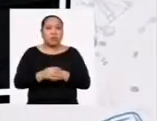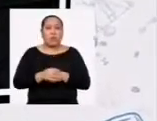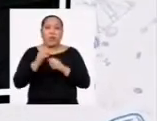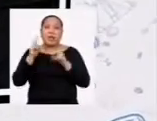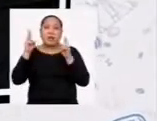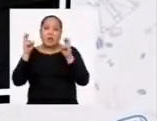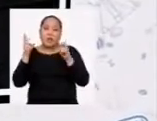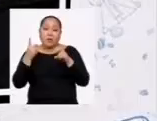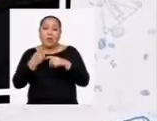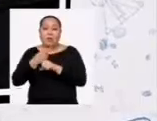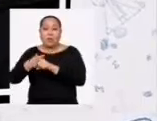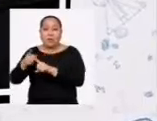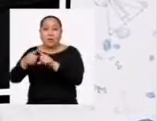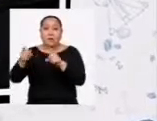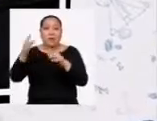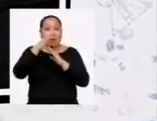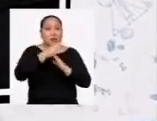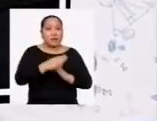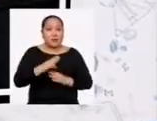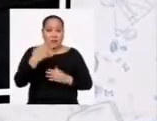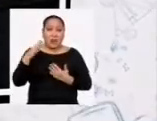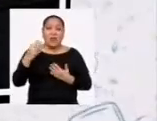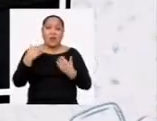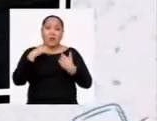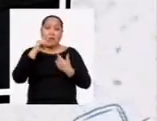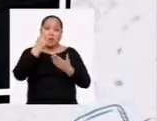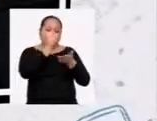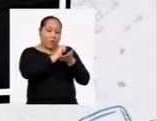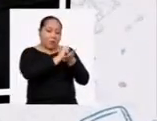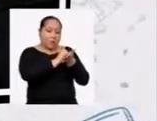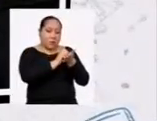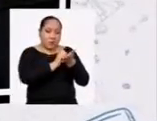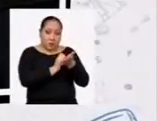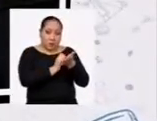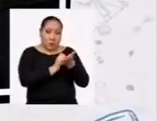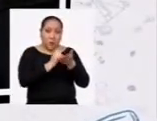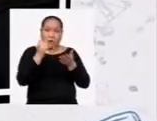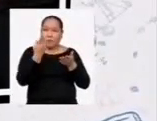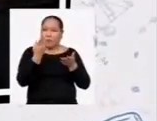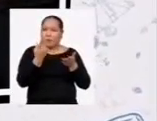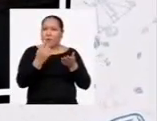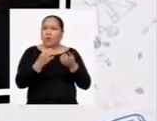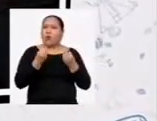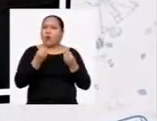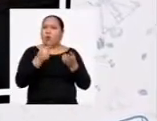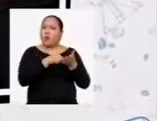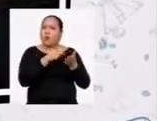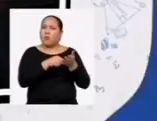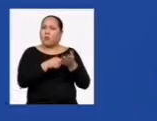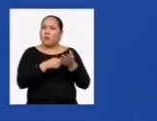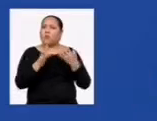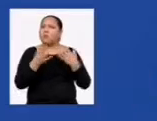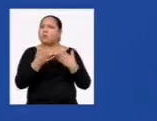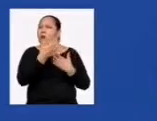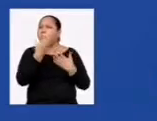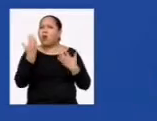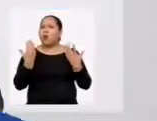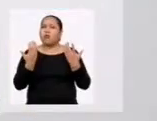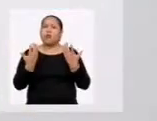y discriminación. Ya tengo mi primer borrador y mi pregunta es, ¿cómo puedo hacer que mi texto sea más cohesionado?